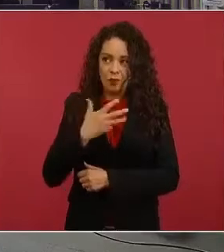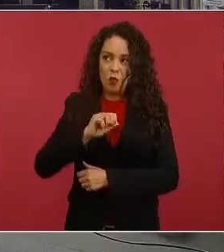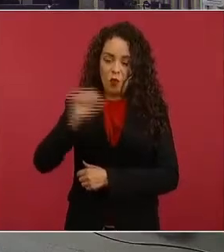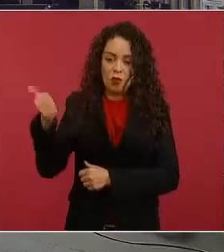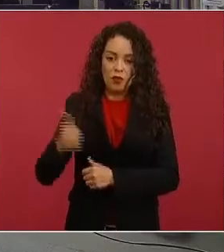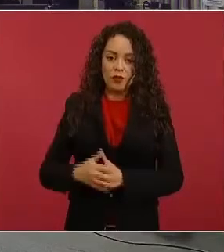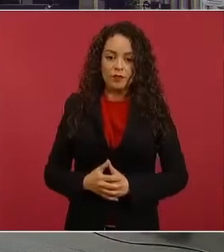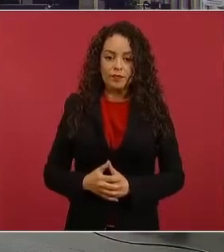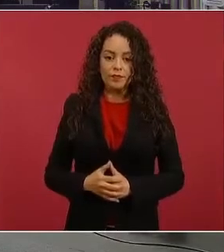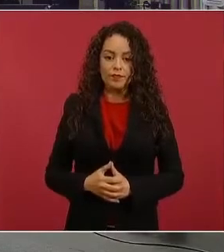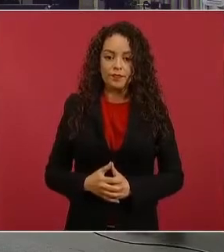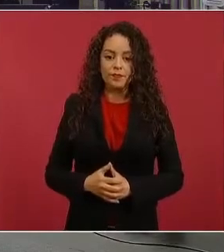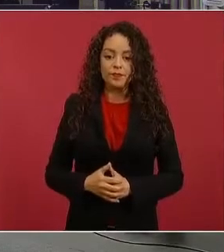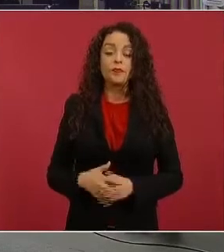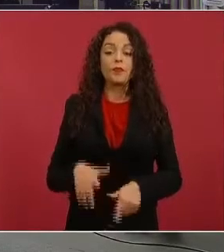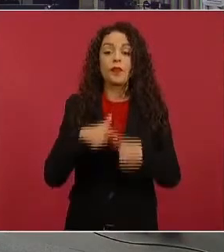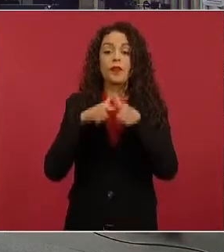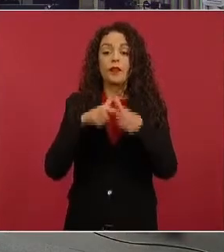Adelante.